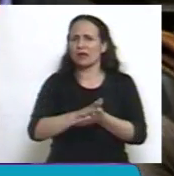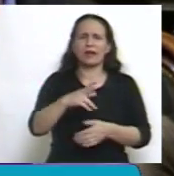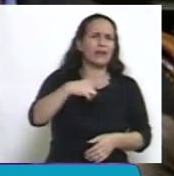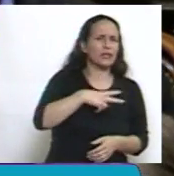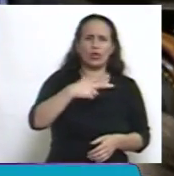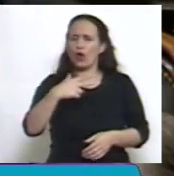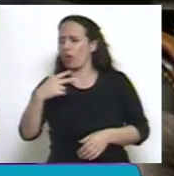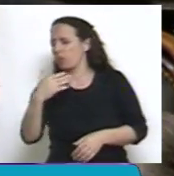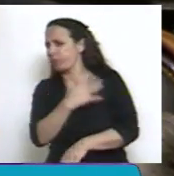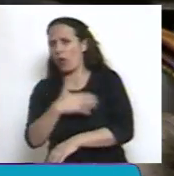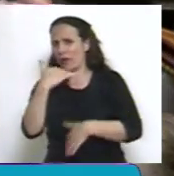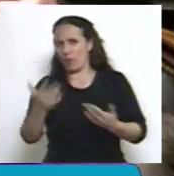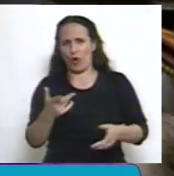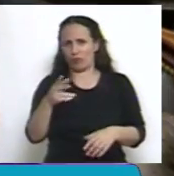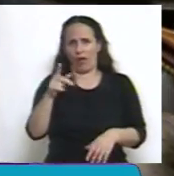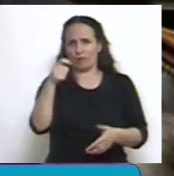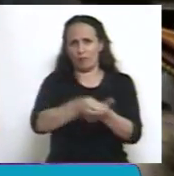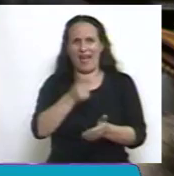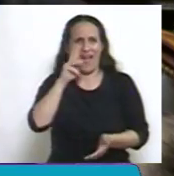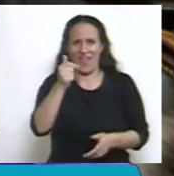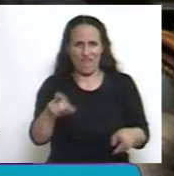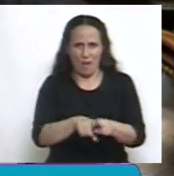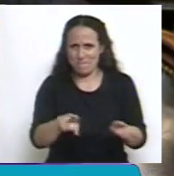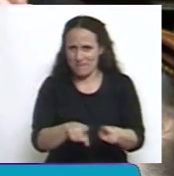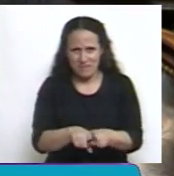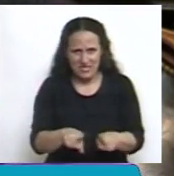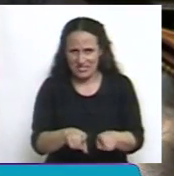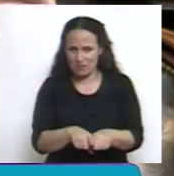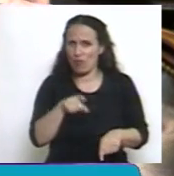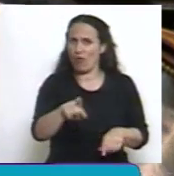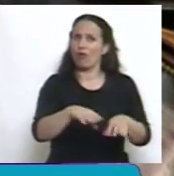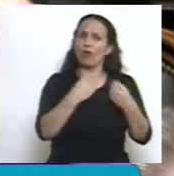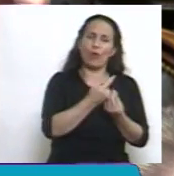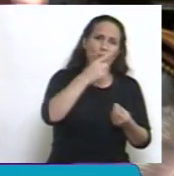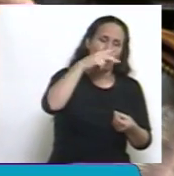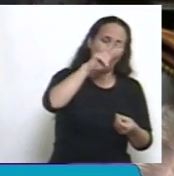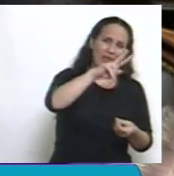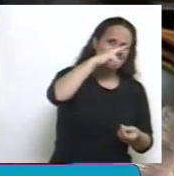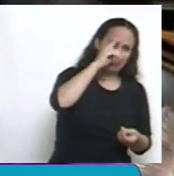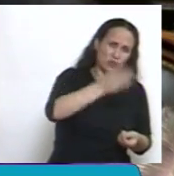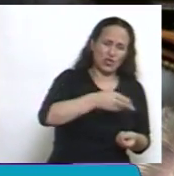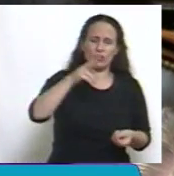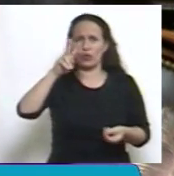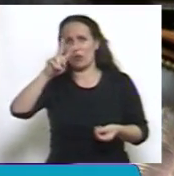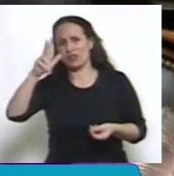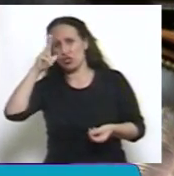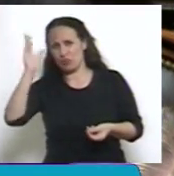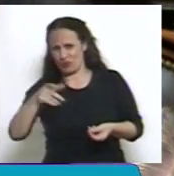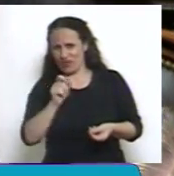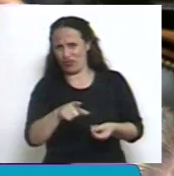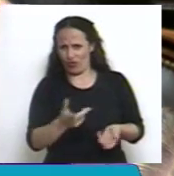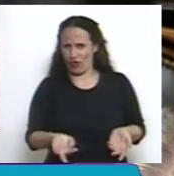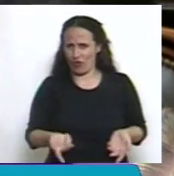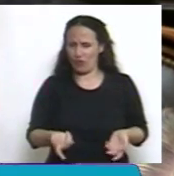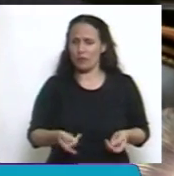pobres y que sigue representando, que representa ahora entre el 27 y el 28% de la recaudación.